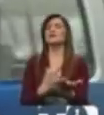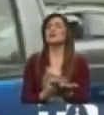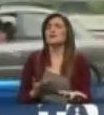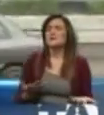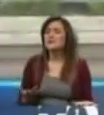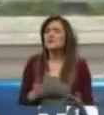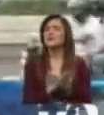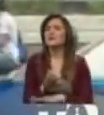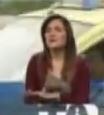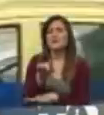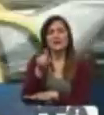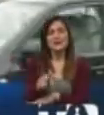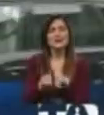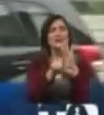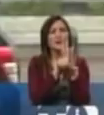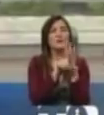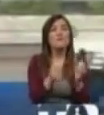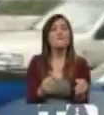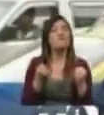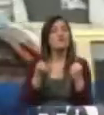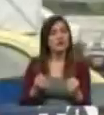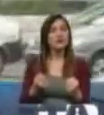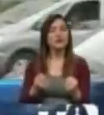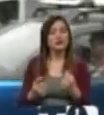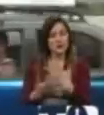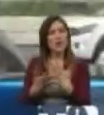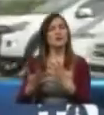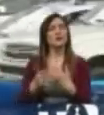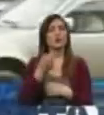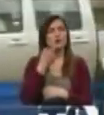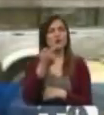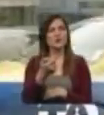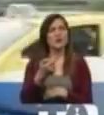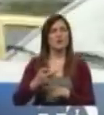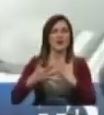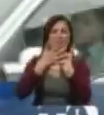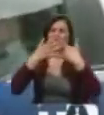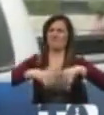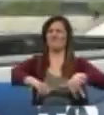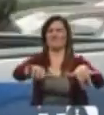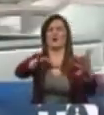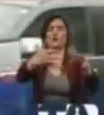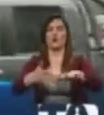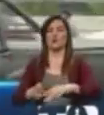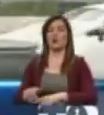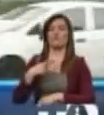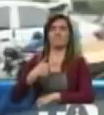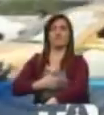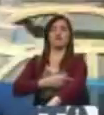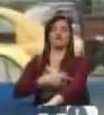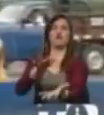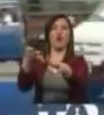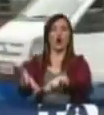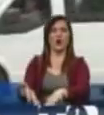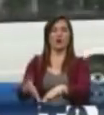la necesidad del endurecimiento de las penas. Hay comentarios que van desde la cadena perpetua, la pena de muerte y también